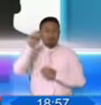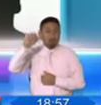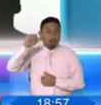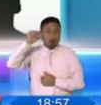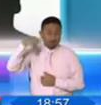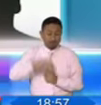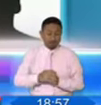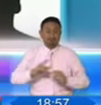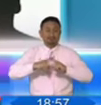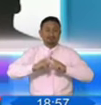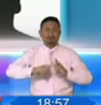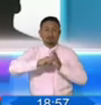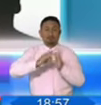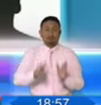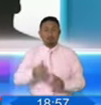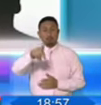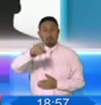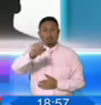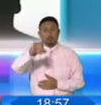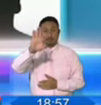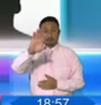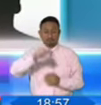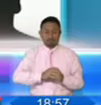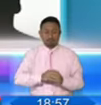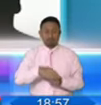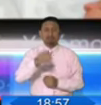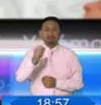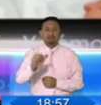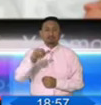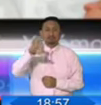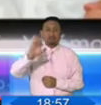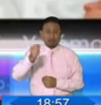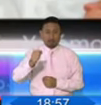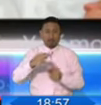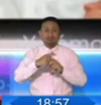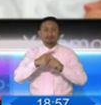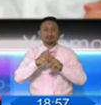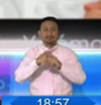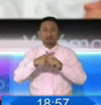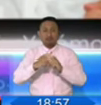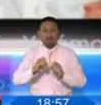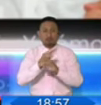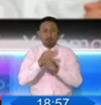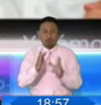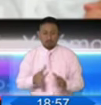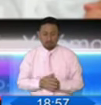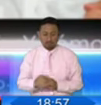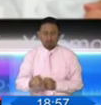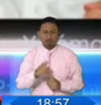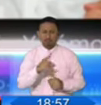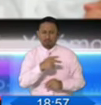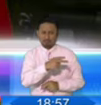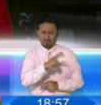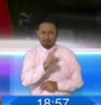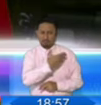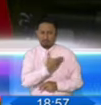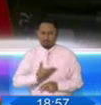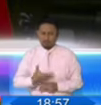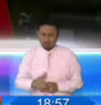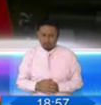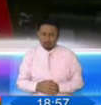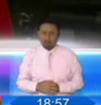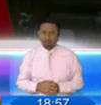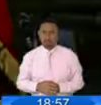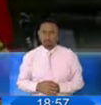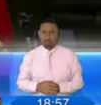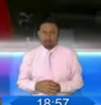el excontralor Carlos Polit y José Santos, exfuncionario de Odebrecht, nombran al vicepresidente Jorge Glass. He preguntado por